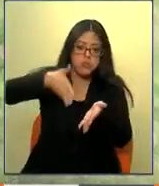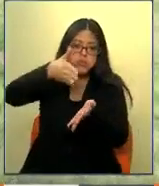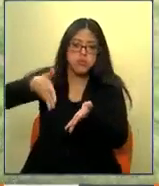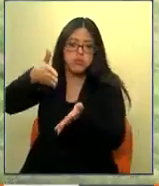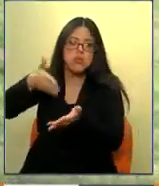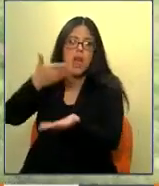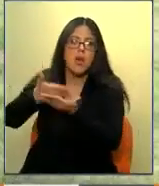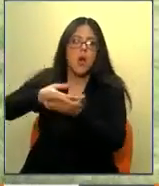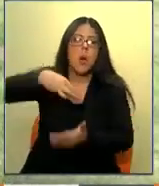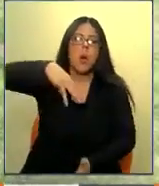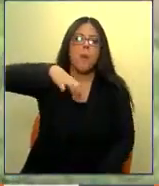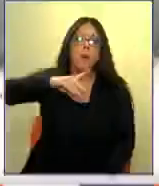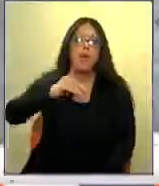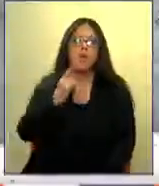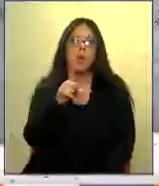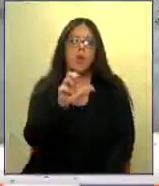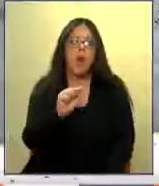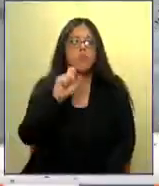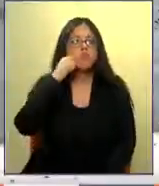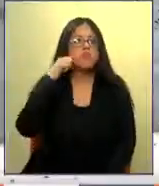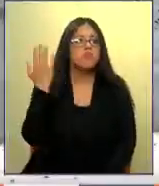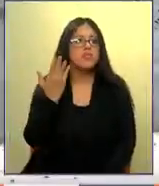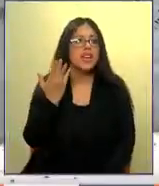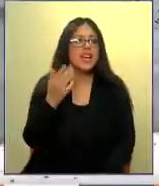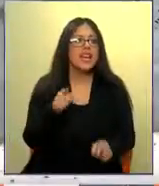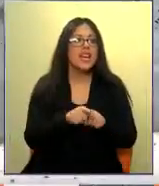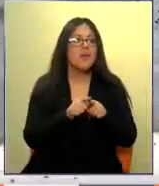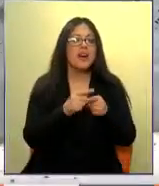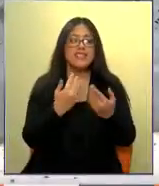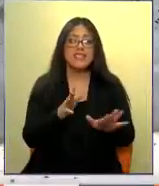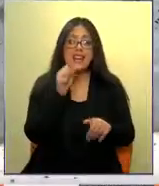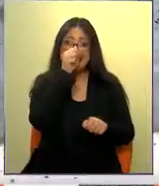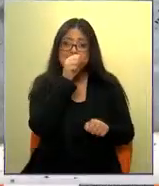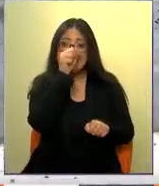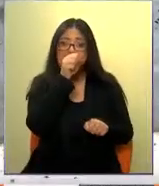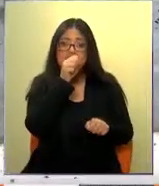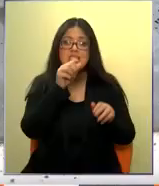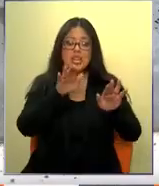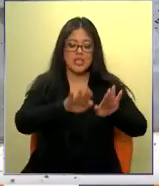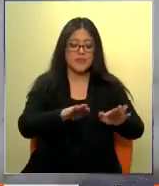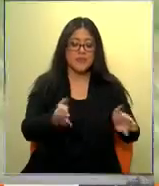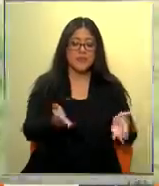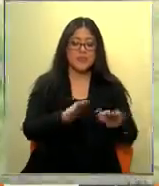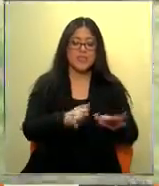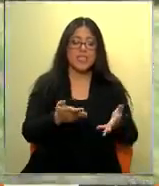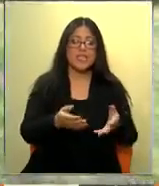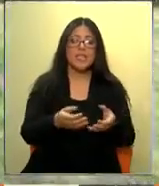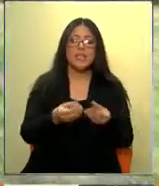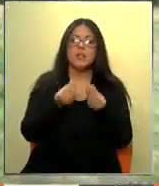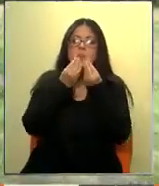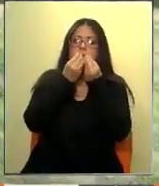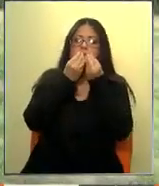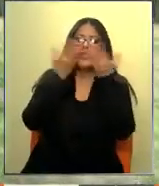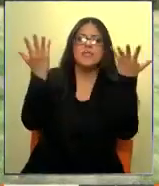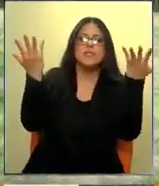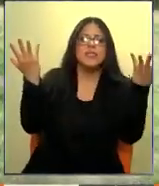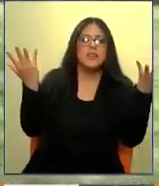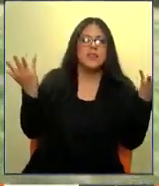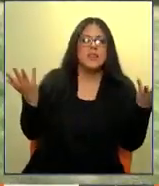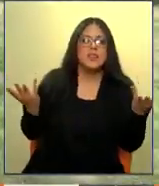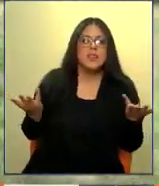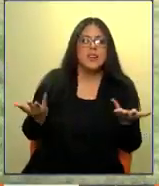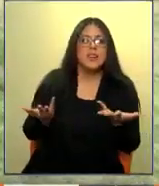además vamos a hacer una plateada de cerdo a la pizza, nada que envidiarle a la